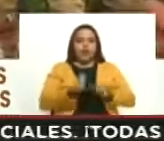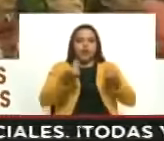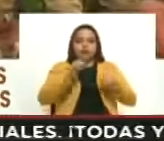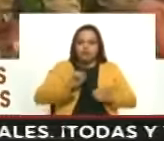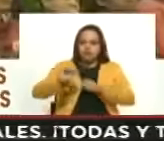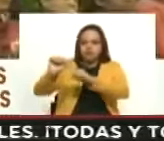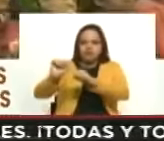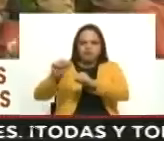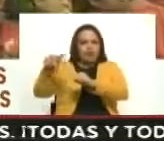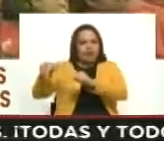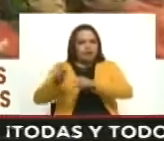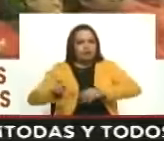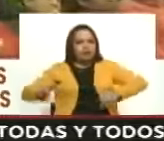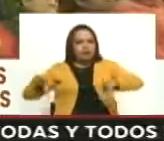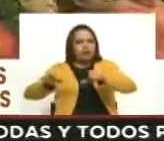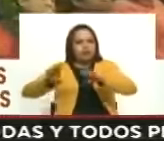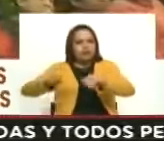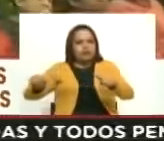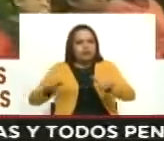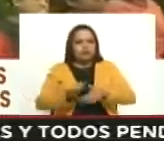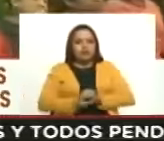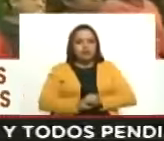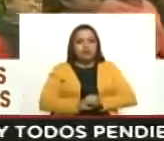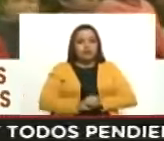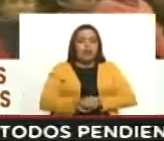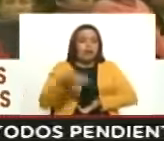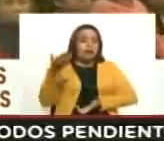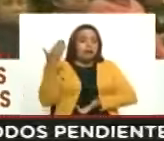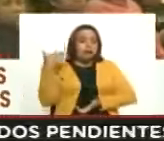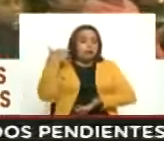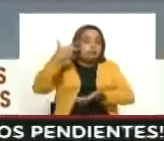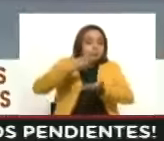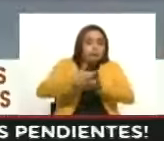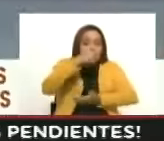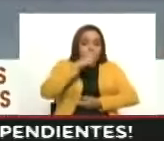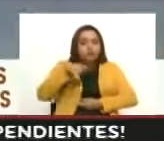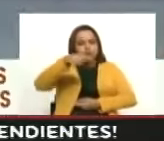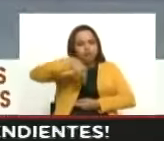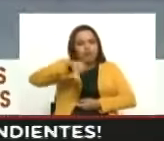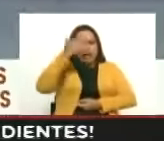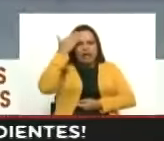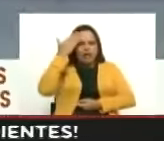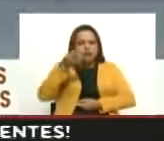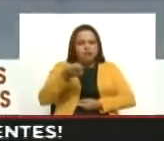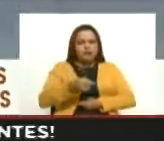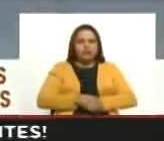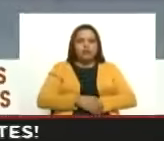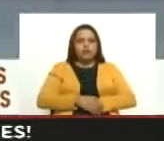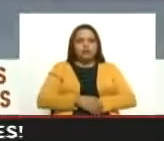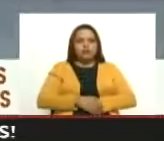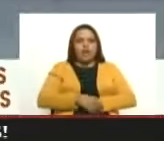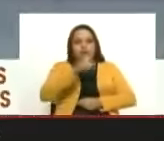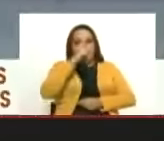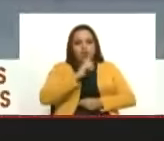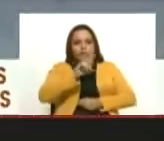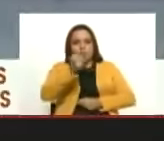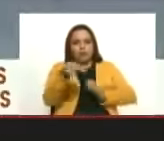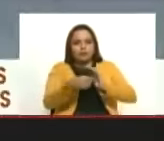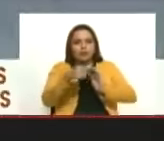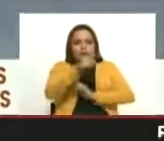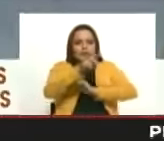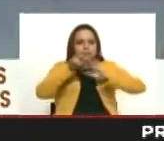en el territorio? Hace algún tiempo, ustedes saben, en el 2017